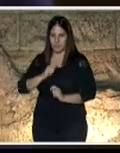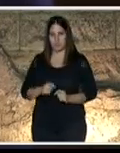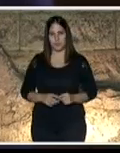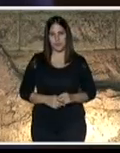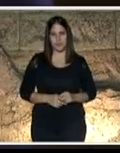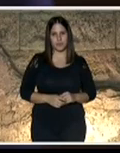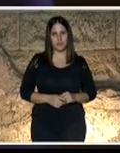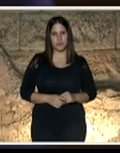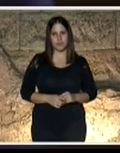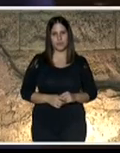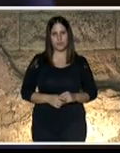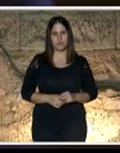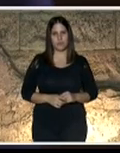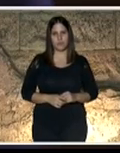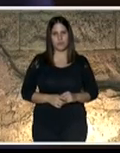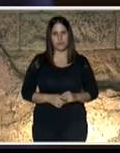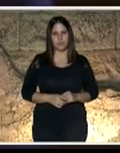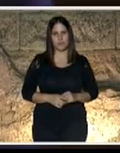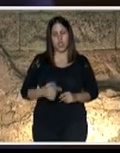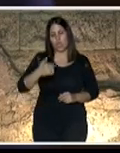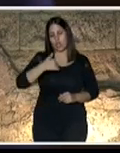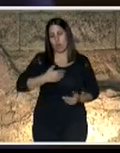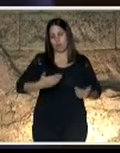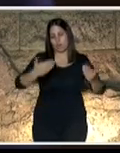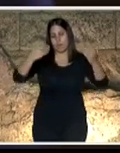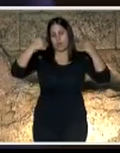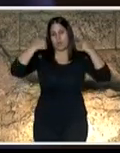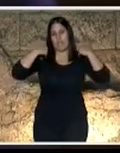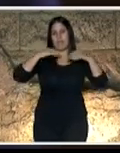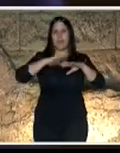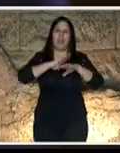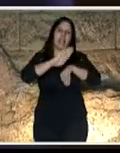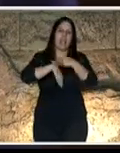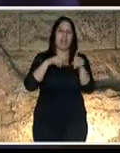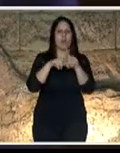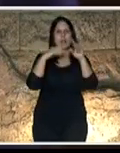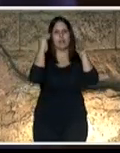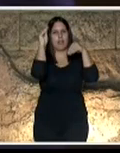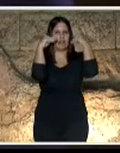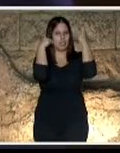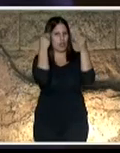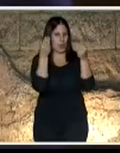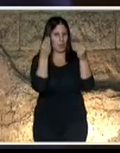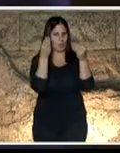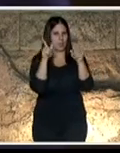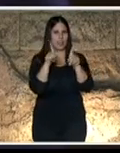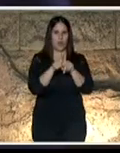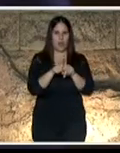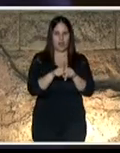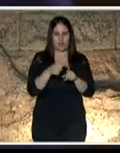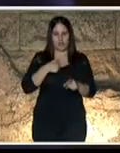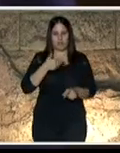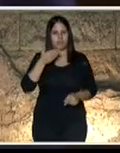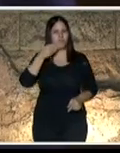años. Se me ha designado para que realice una modesta reflexión, recibiendo para ello el